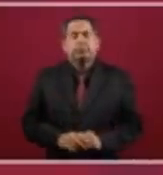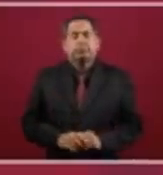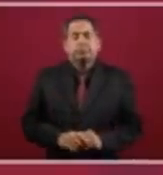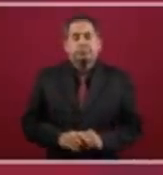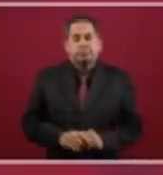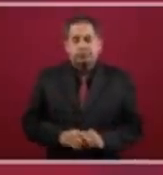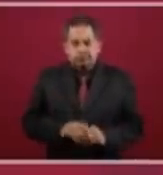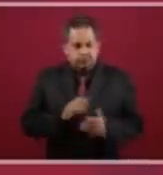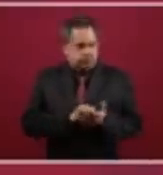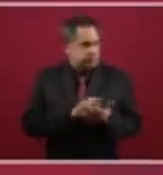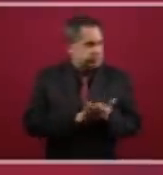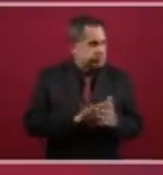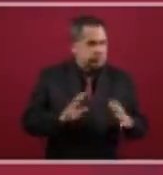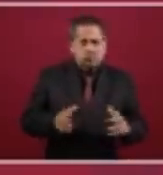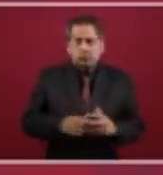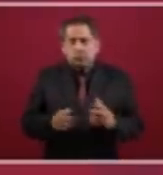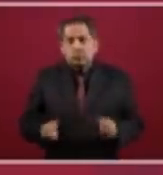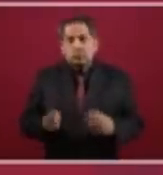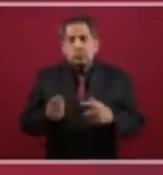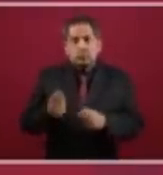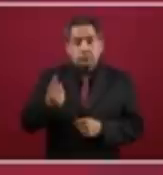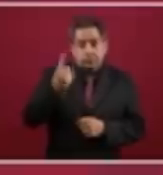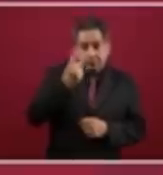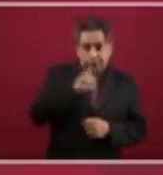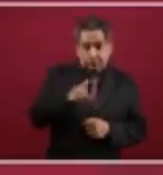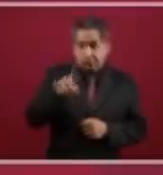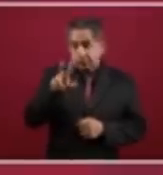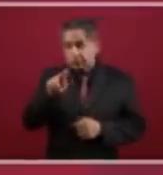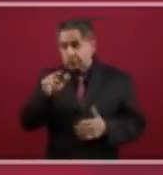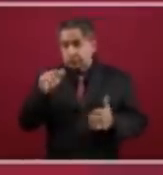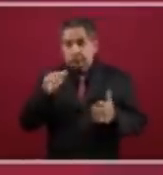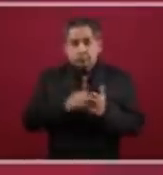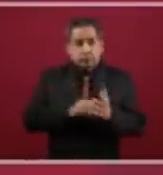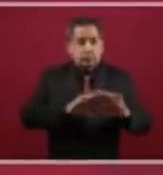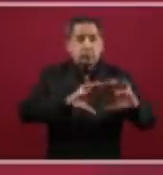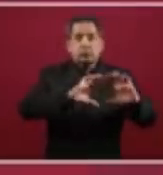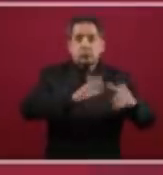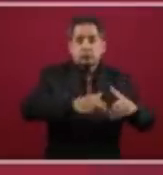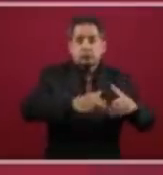se registraron 180,000 comunidades